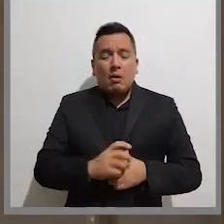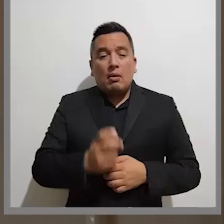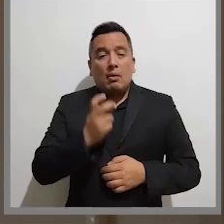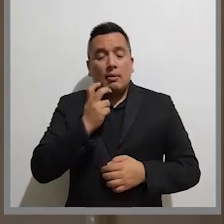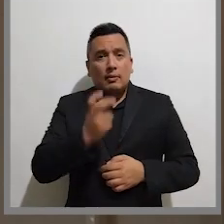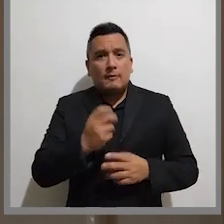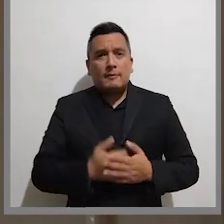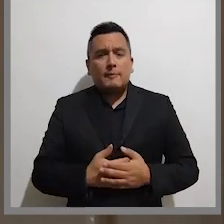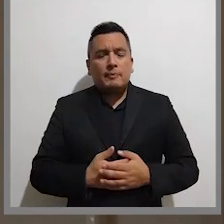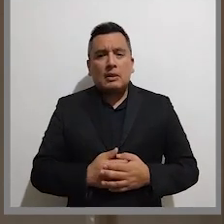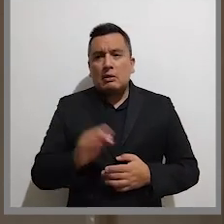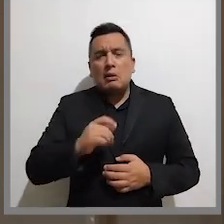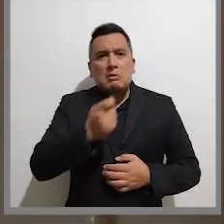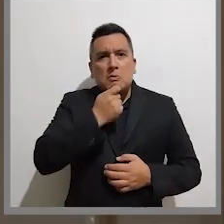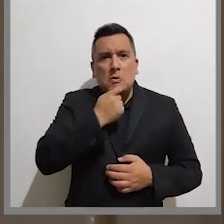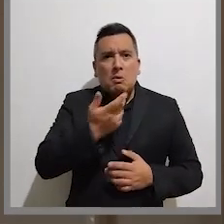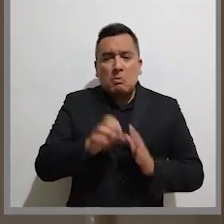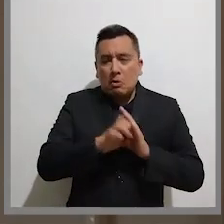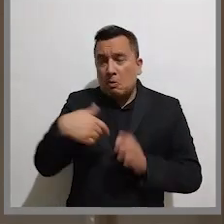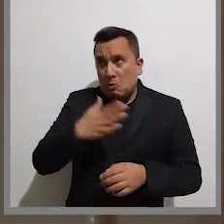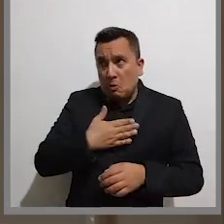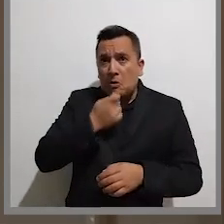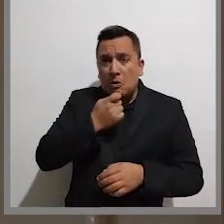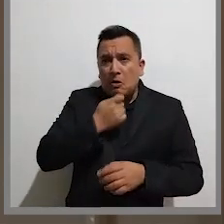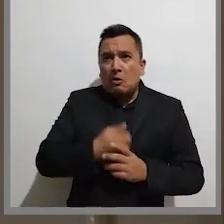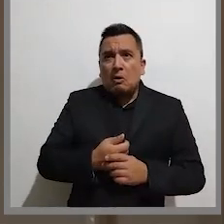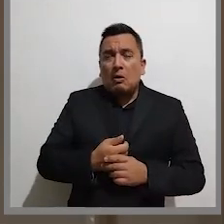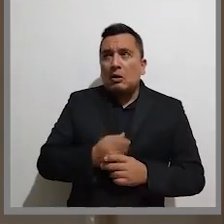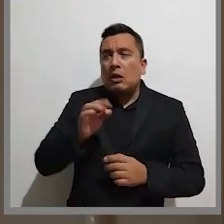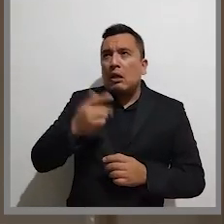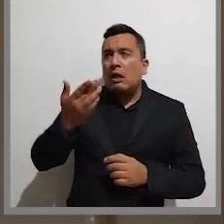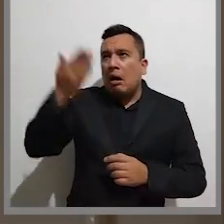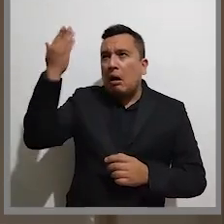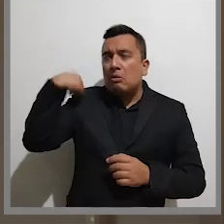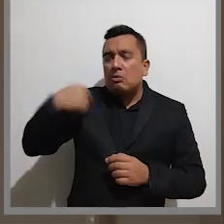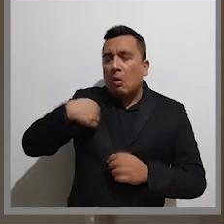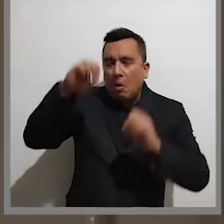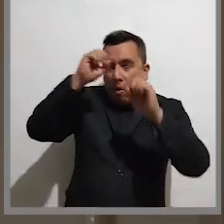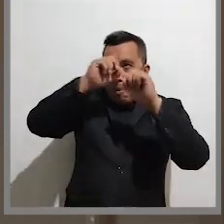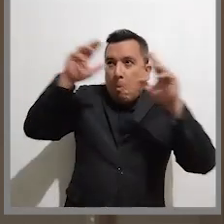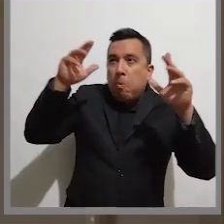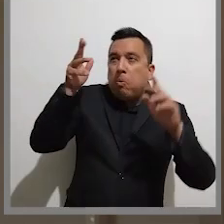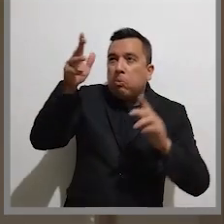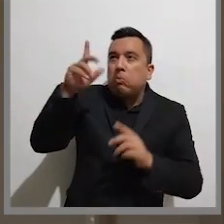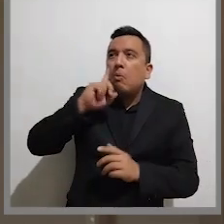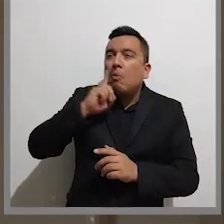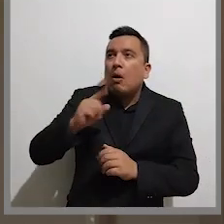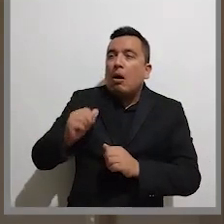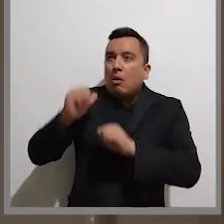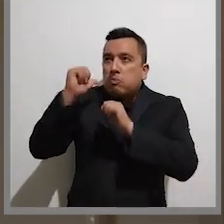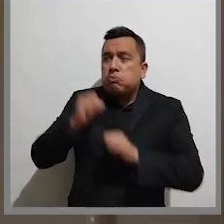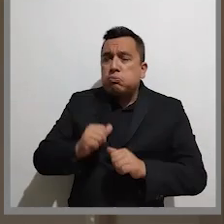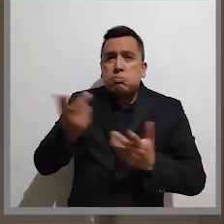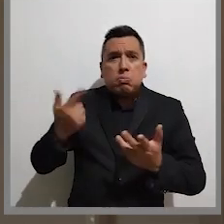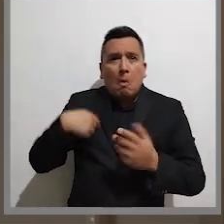los cuales muchas niñas, mi niña de hace años, nunca se imaginó ver a una mujer